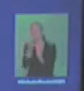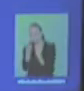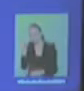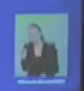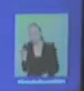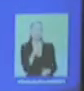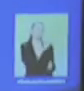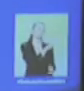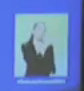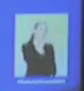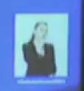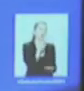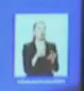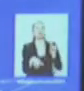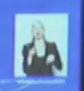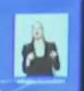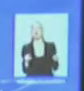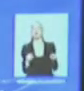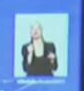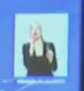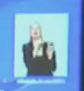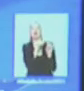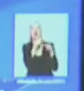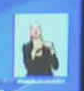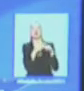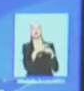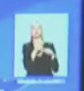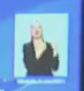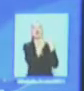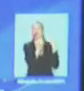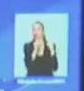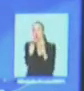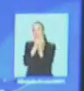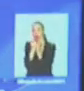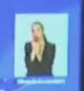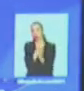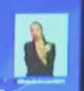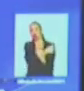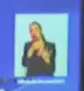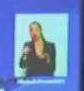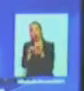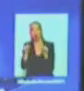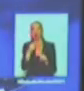Chile por los próximos 4 años. Quédese con nosotros, gracias por habernos